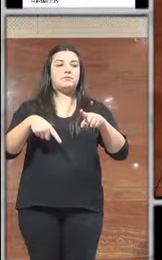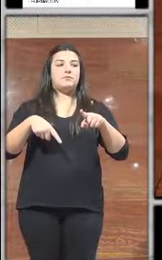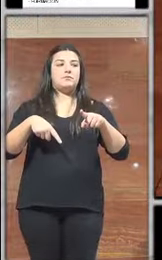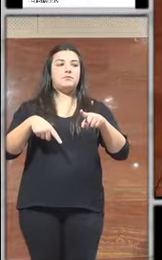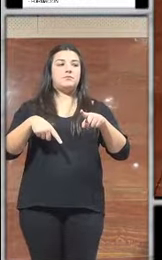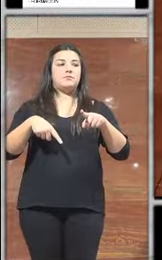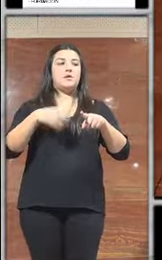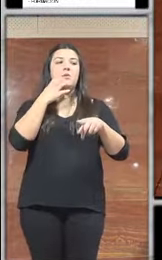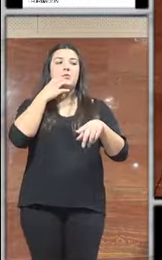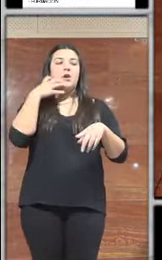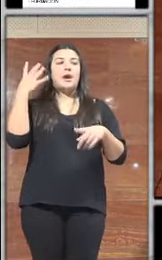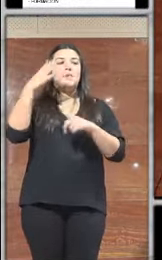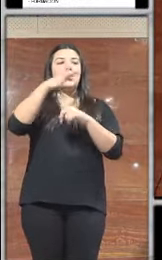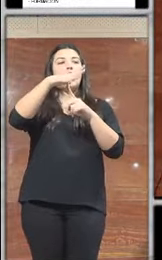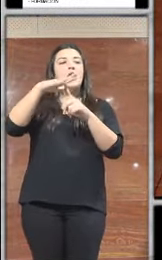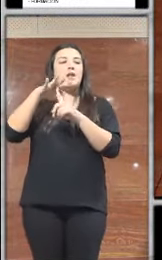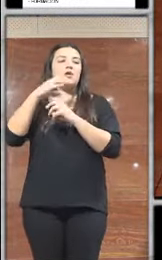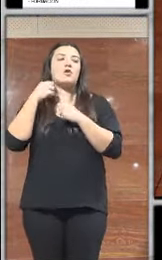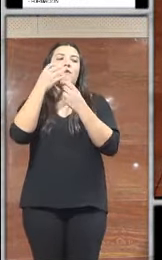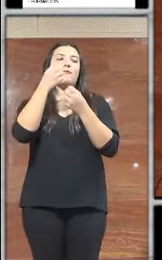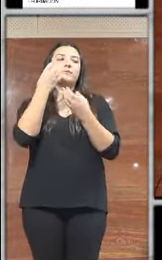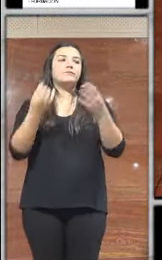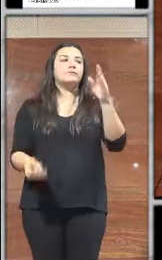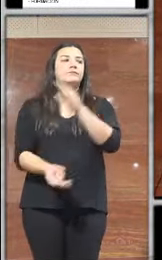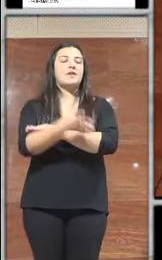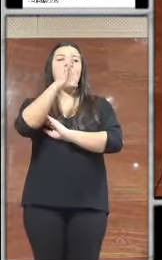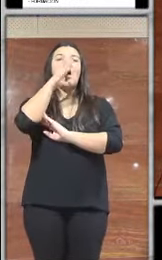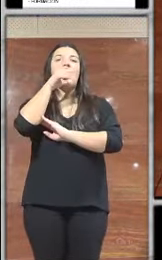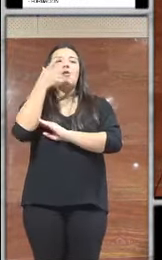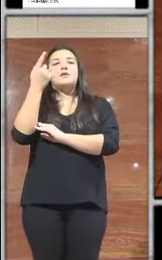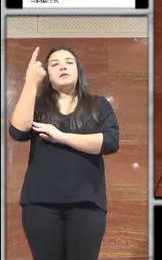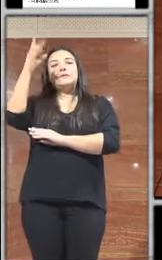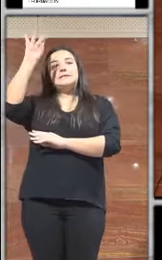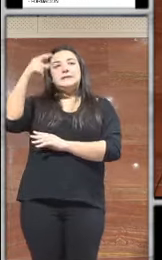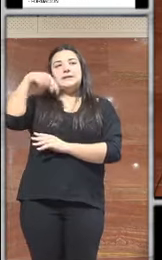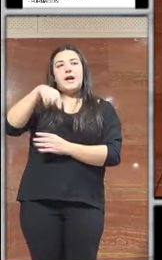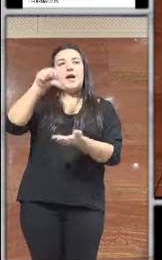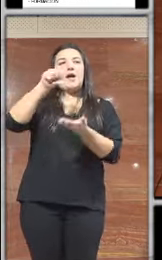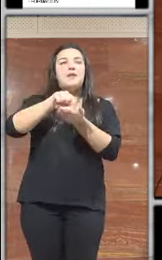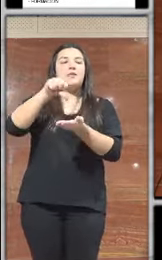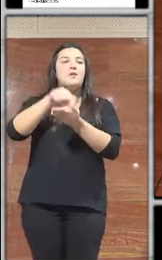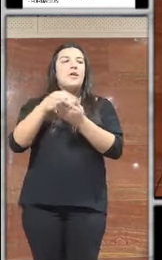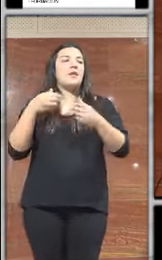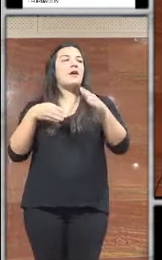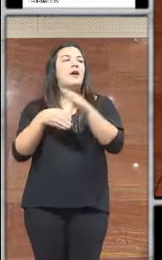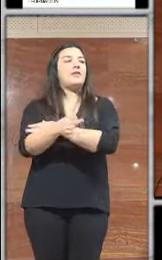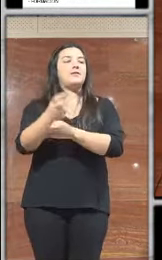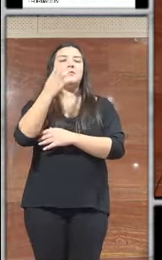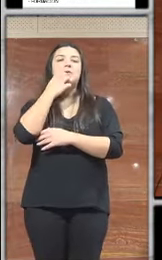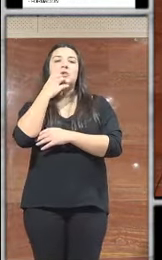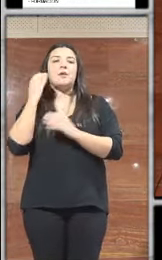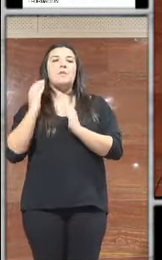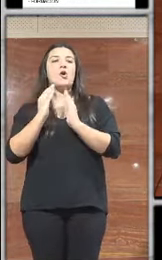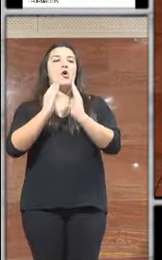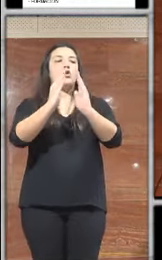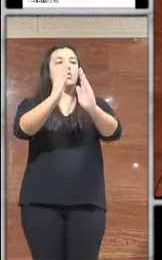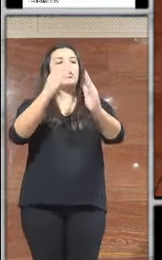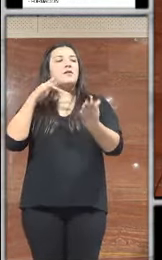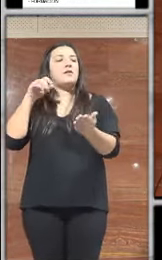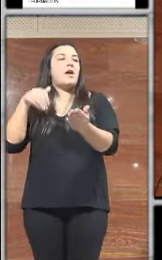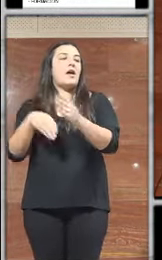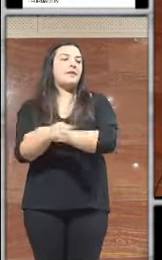sobre el entorno, ya sabéis que ahora empezamos a tener guías de accesibilidad a las ciudades que te permiten establecer rutas accesibles y tal, pero nos faltan a lo mejor sistemas